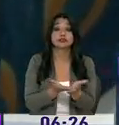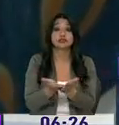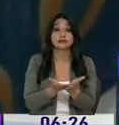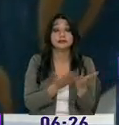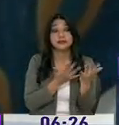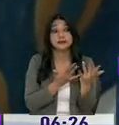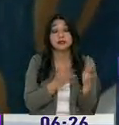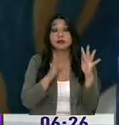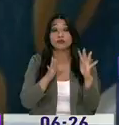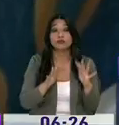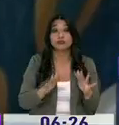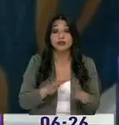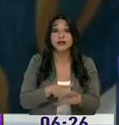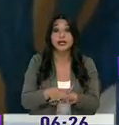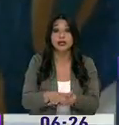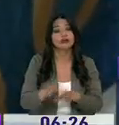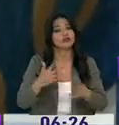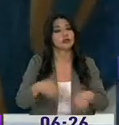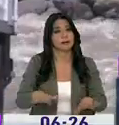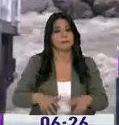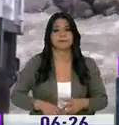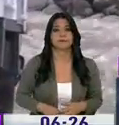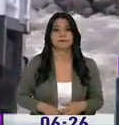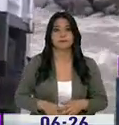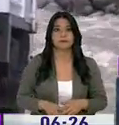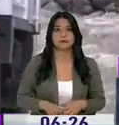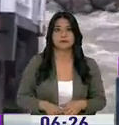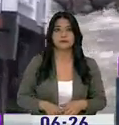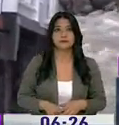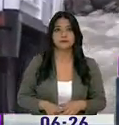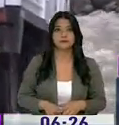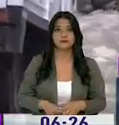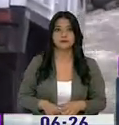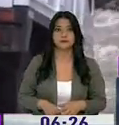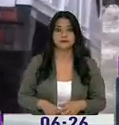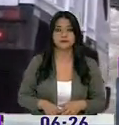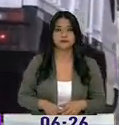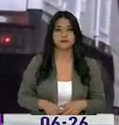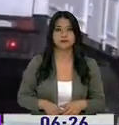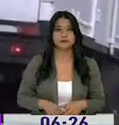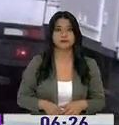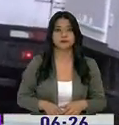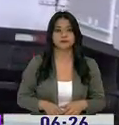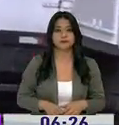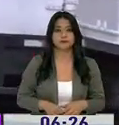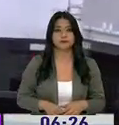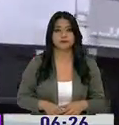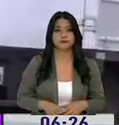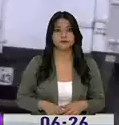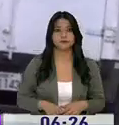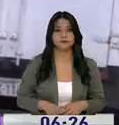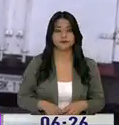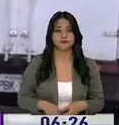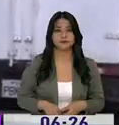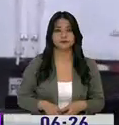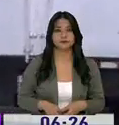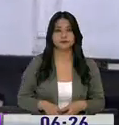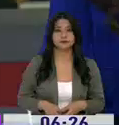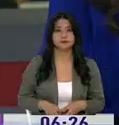baje un poquito el río y de ahí ya nos toca pasar. Con imágenes de José Cedeño desde la provincia del Carchi, informa Miriam